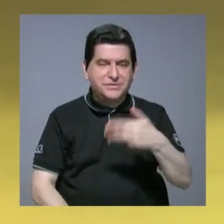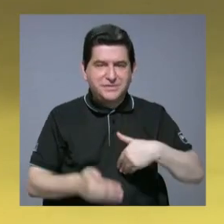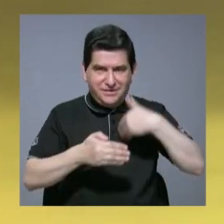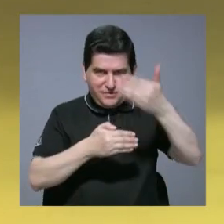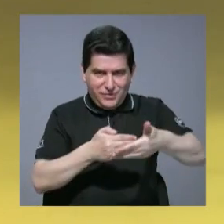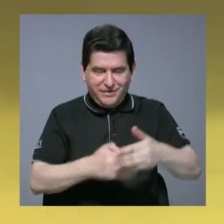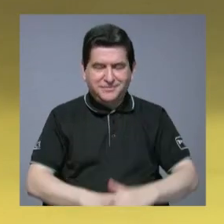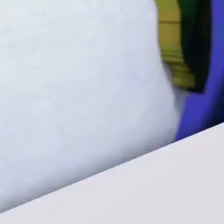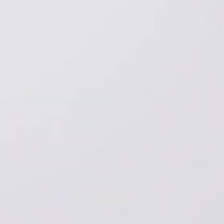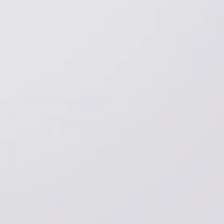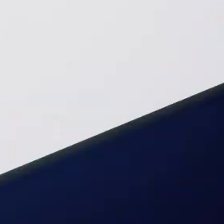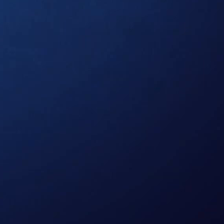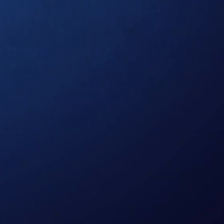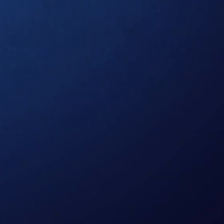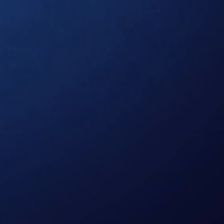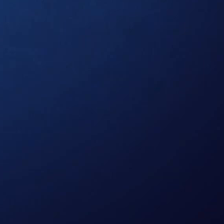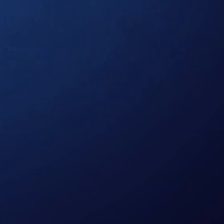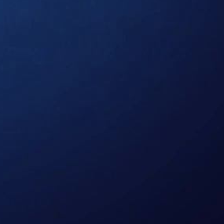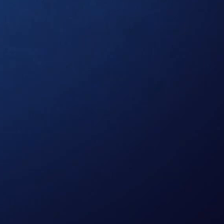siguiente segmento.